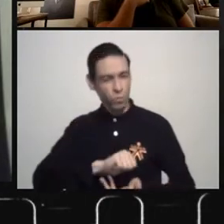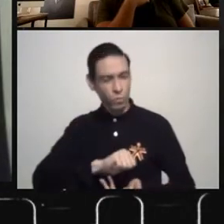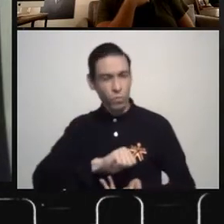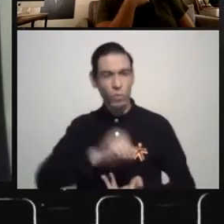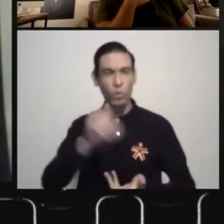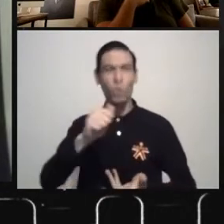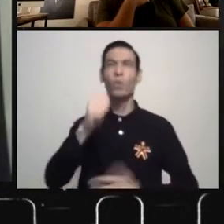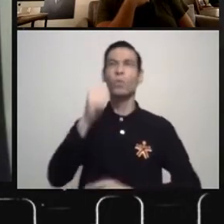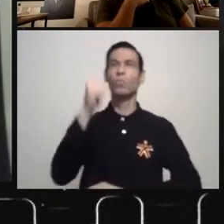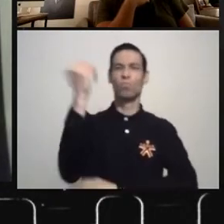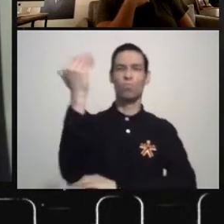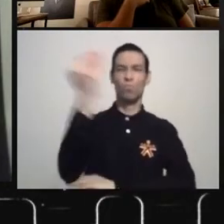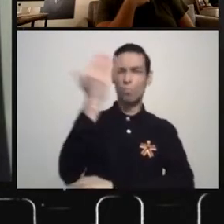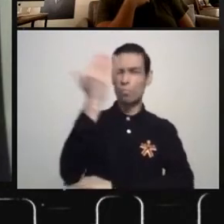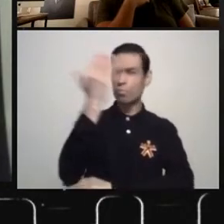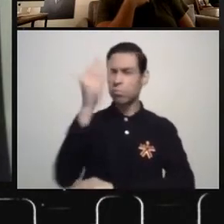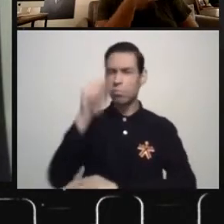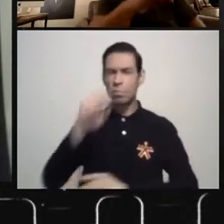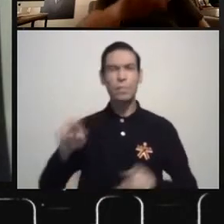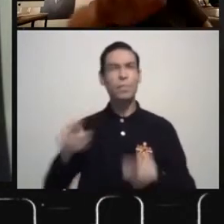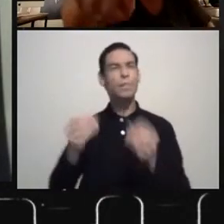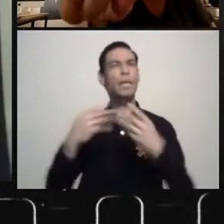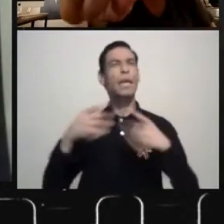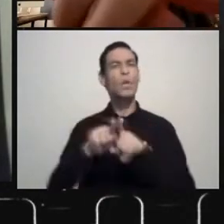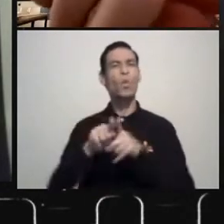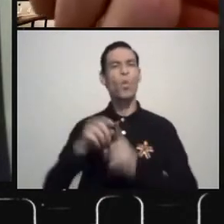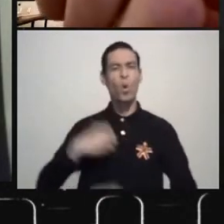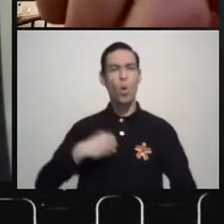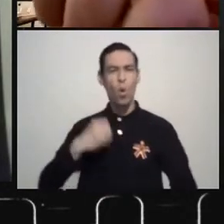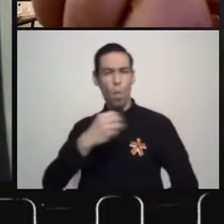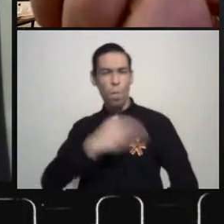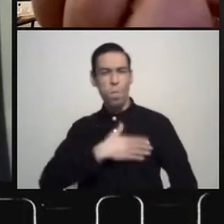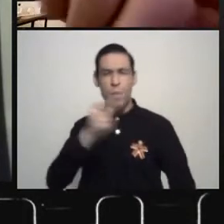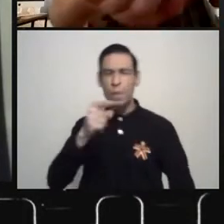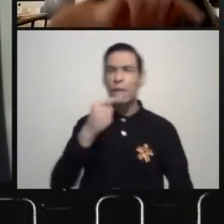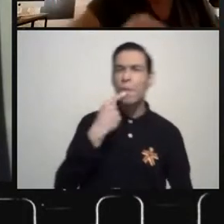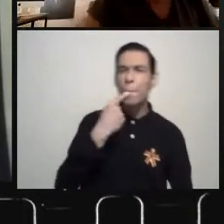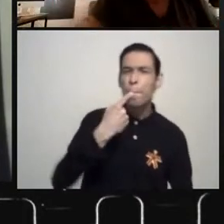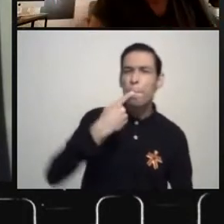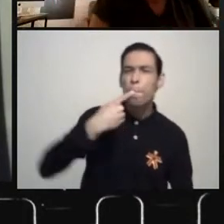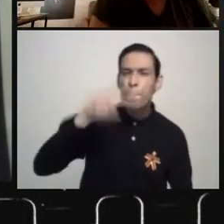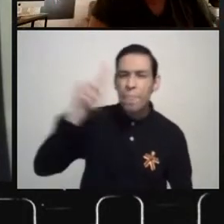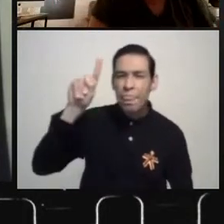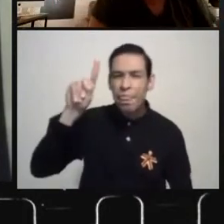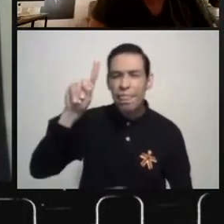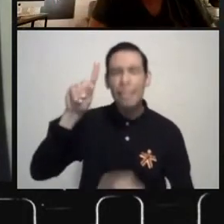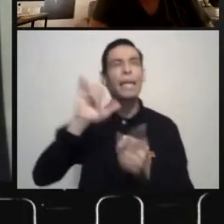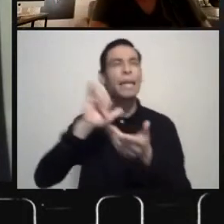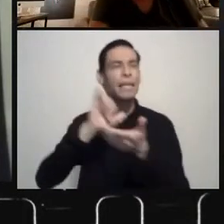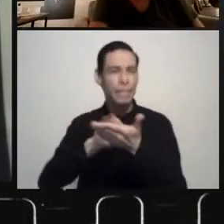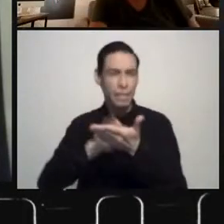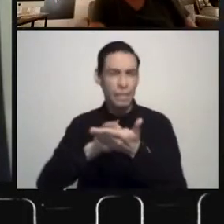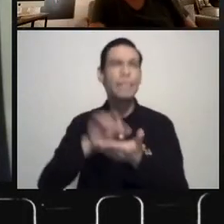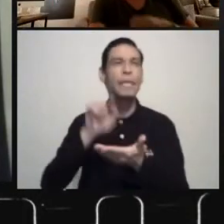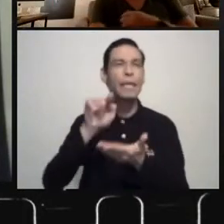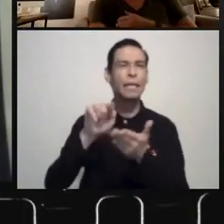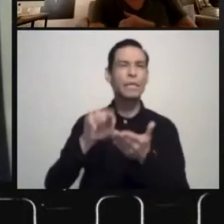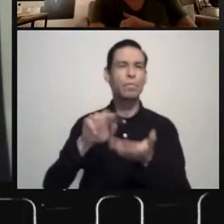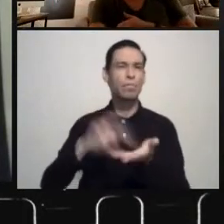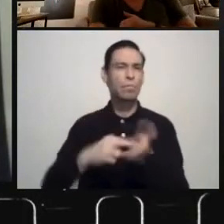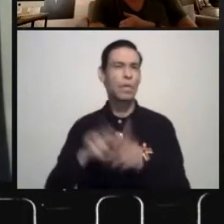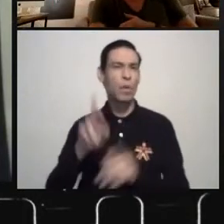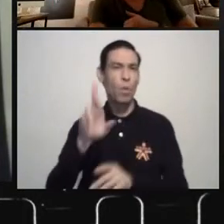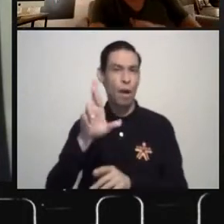las oportunidades de salirnos de ahí, pues son rarezas, pero creo que en este caso pues el terror